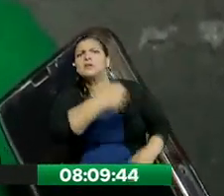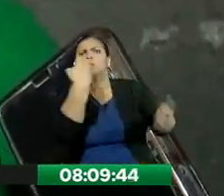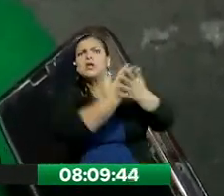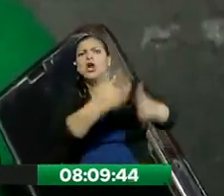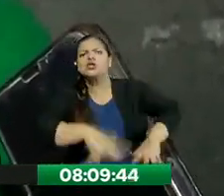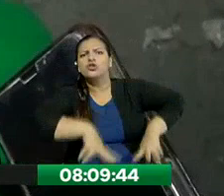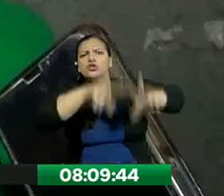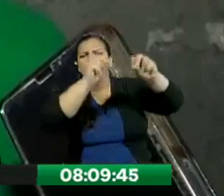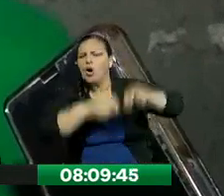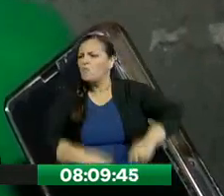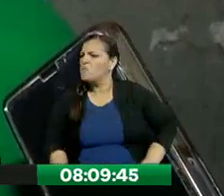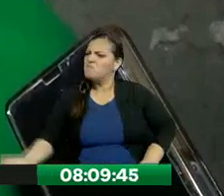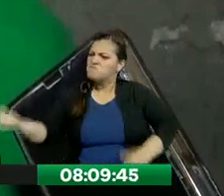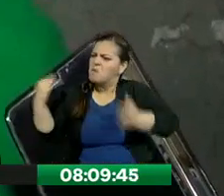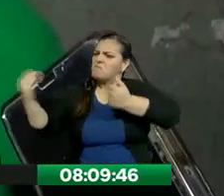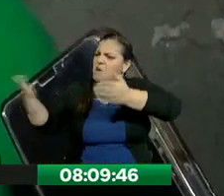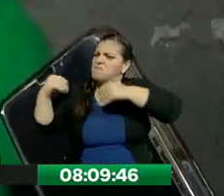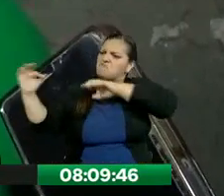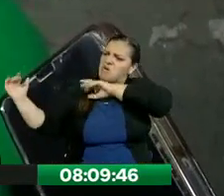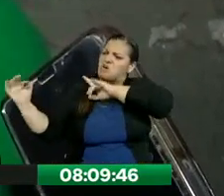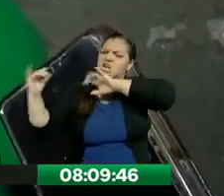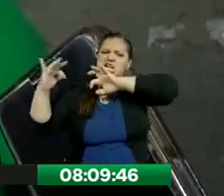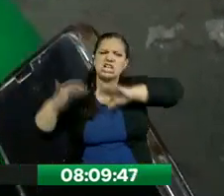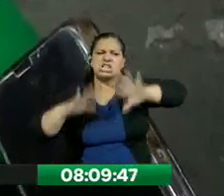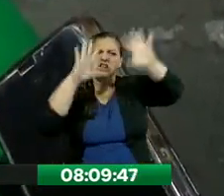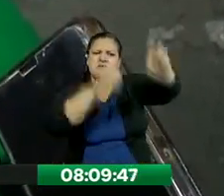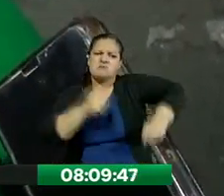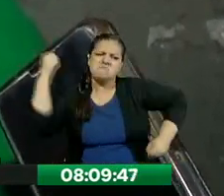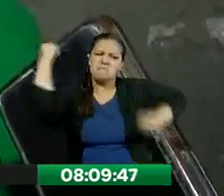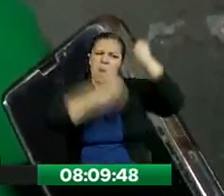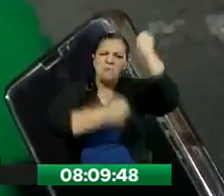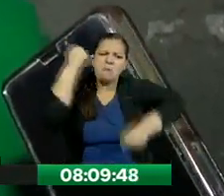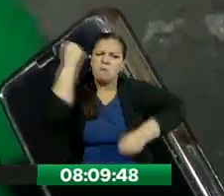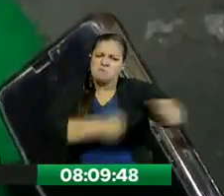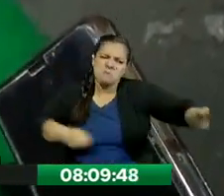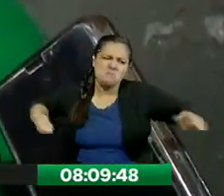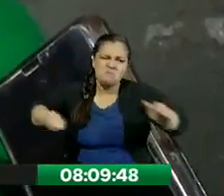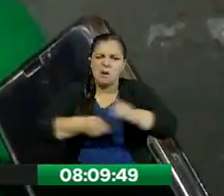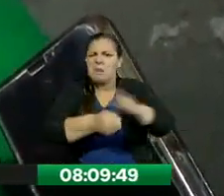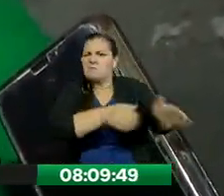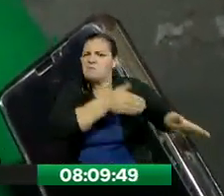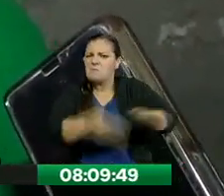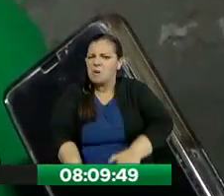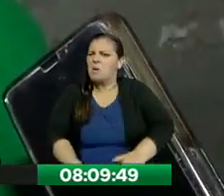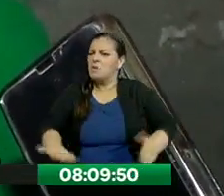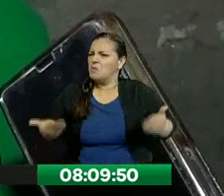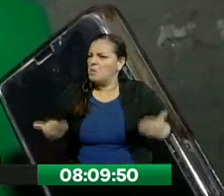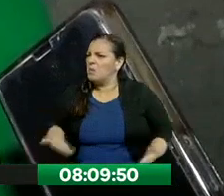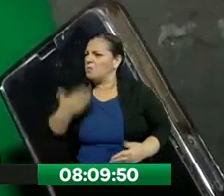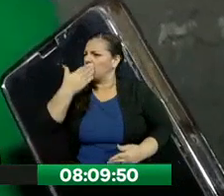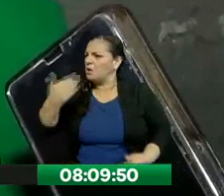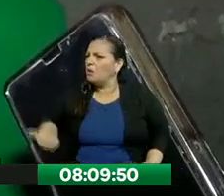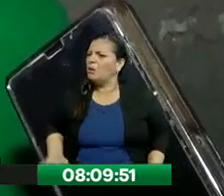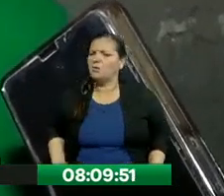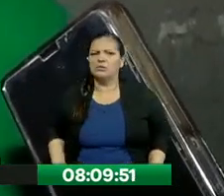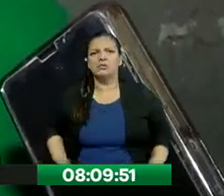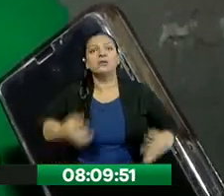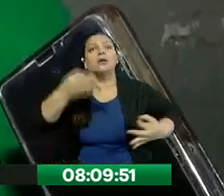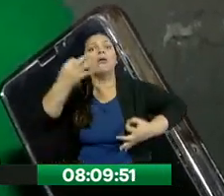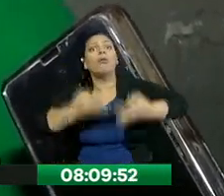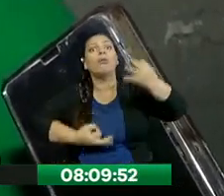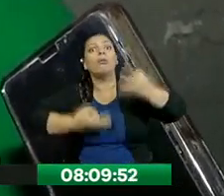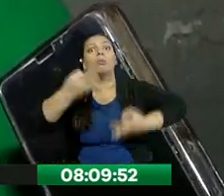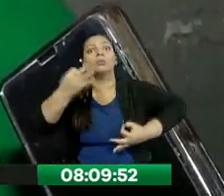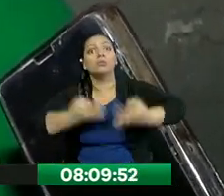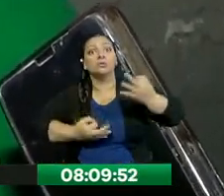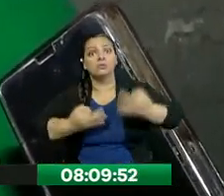ayer. Caluna dijo, hagan justicia. ¿Y por qué no vino con la gente? ¿Por qué no vinieron con la gente de ustedes? Queremos justicia porque esta